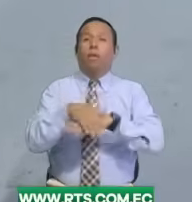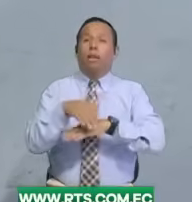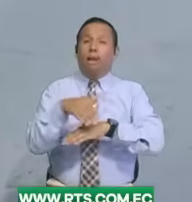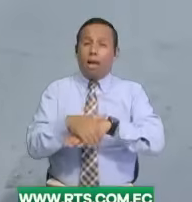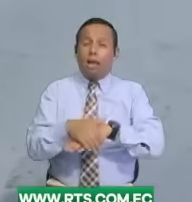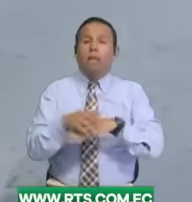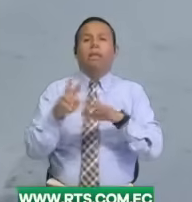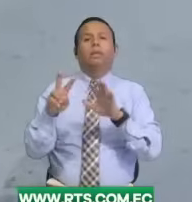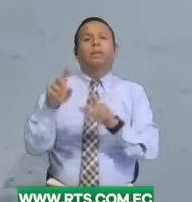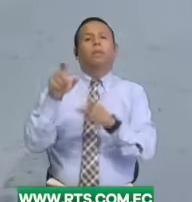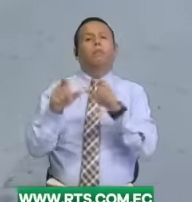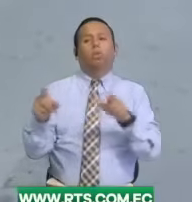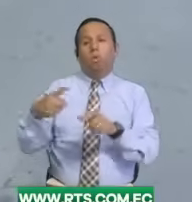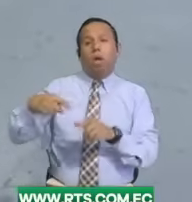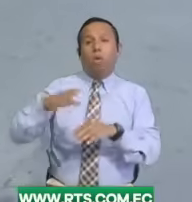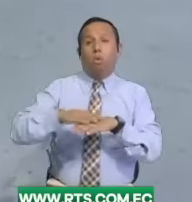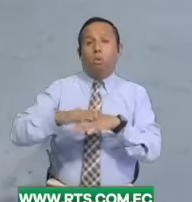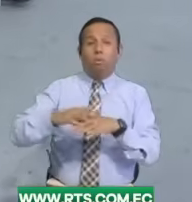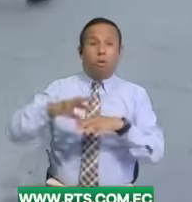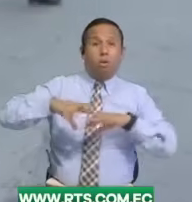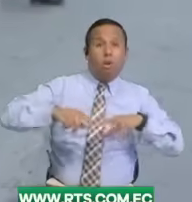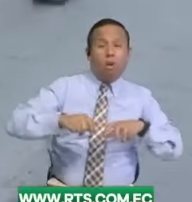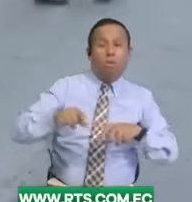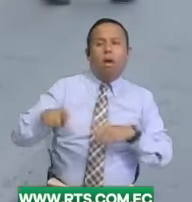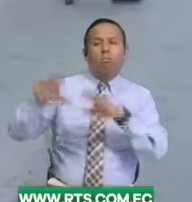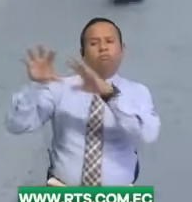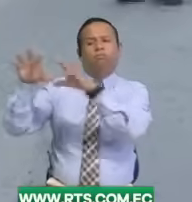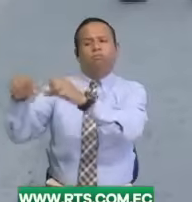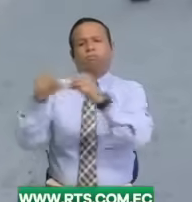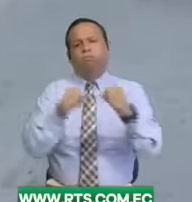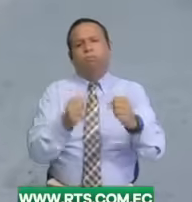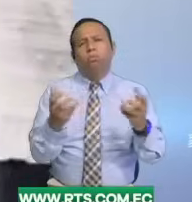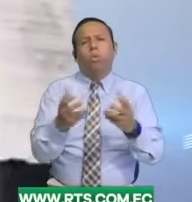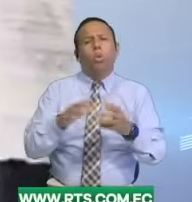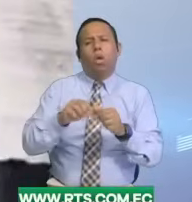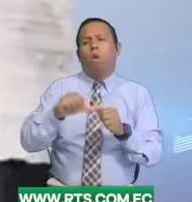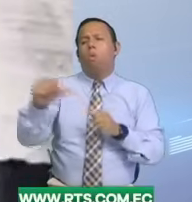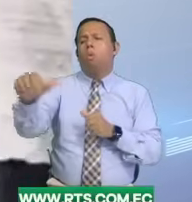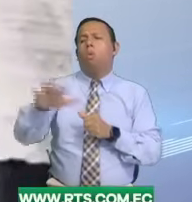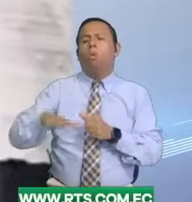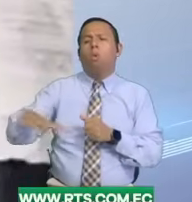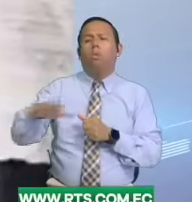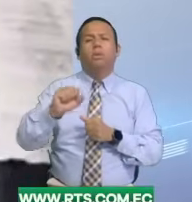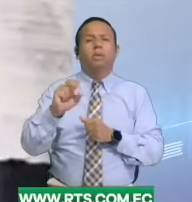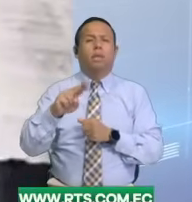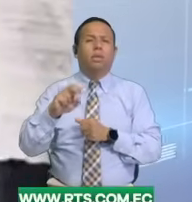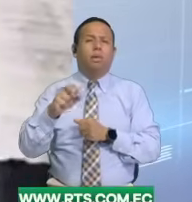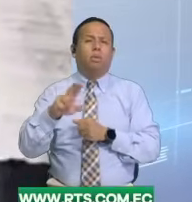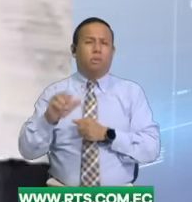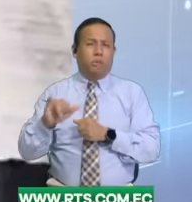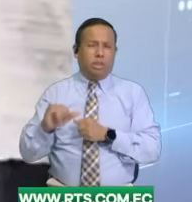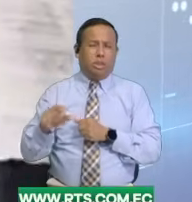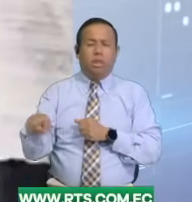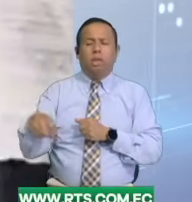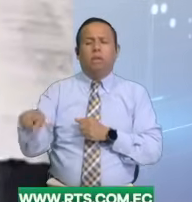personas presuntamente implicadas fueron detenidas a la altura de Sayahuasí, pero la policía no se ha